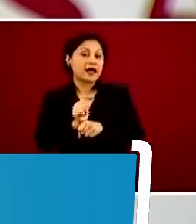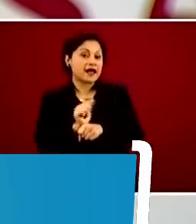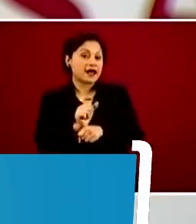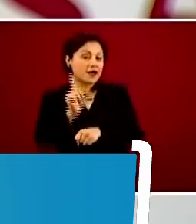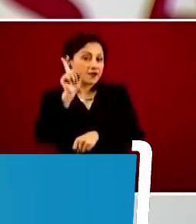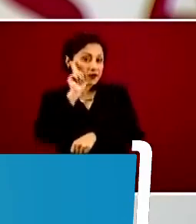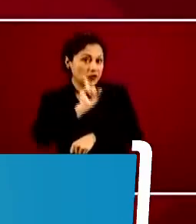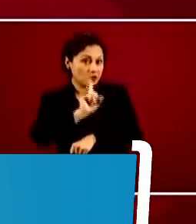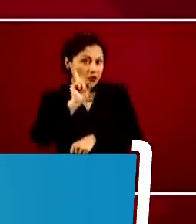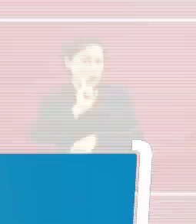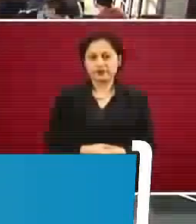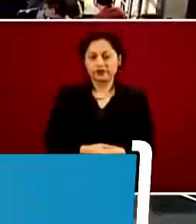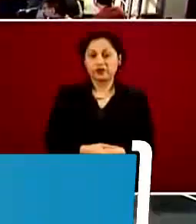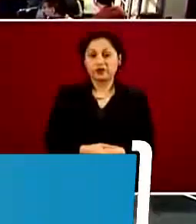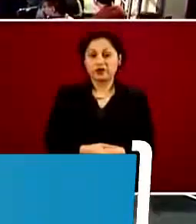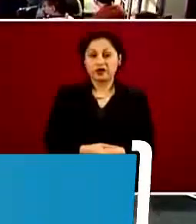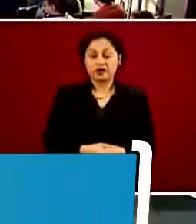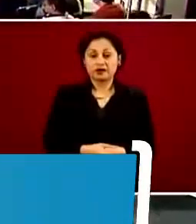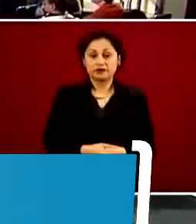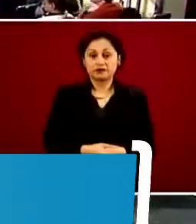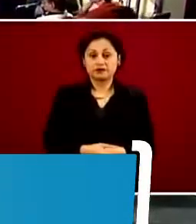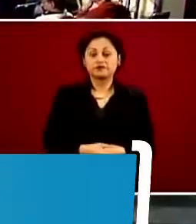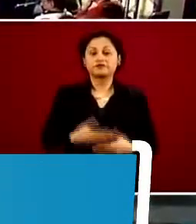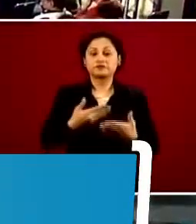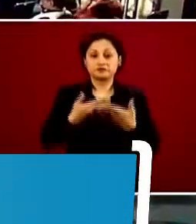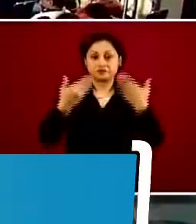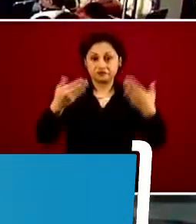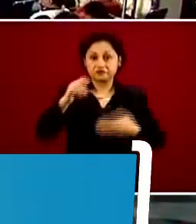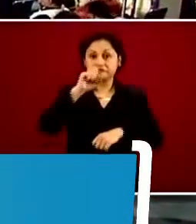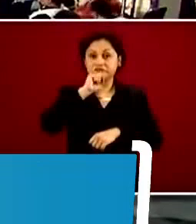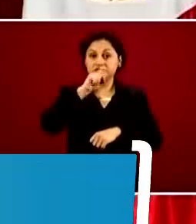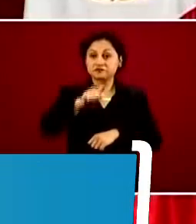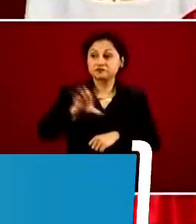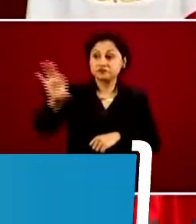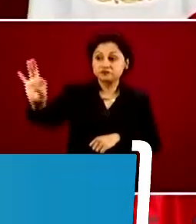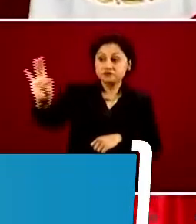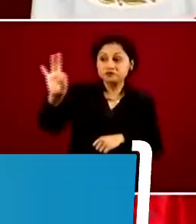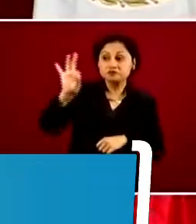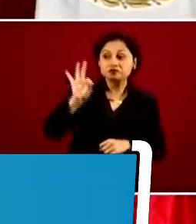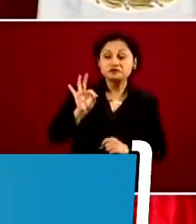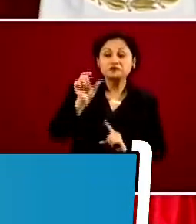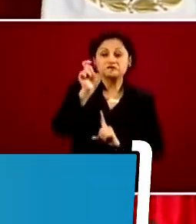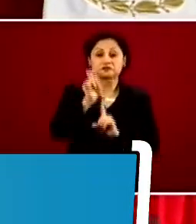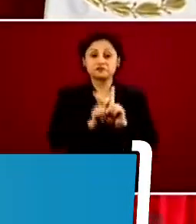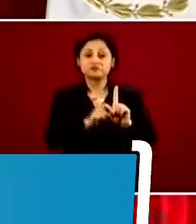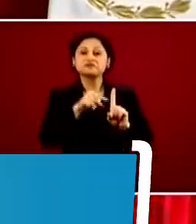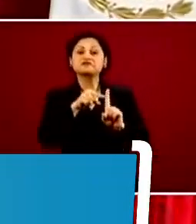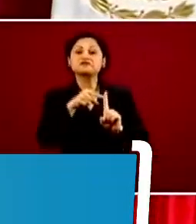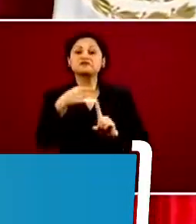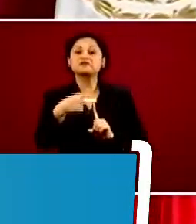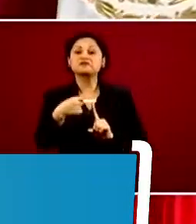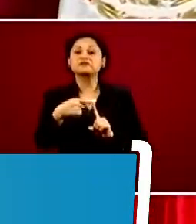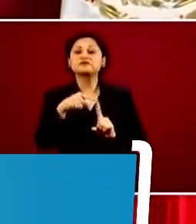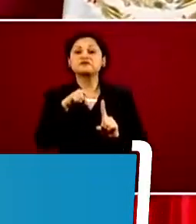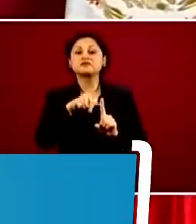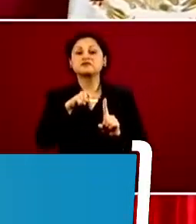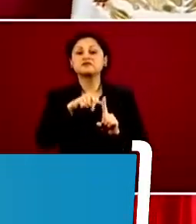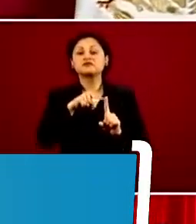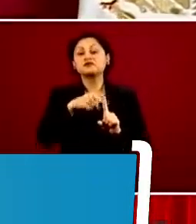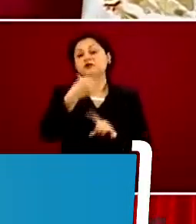conocidísima, muy respetable, comediante, también